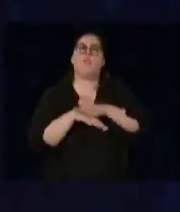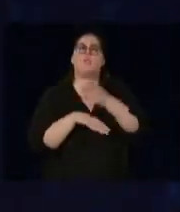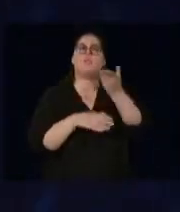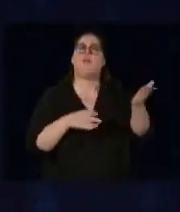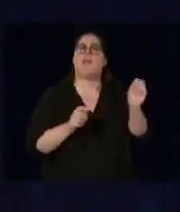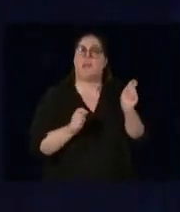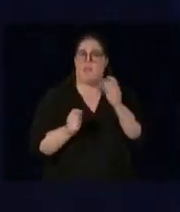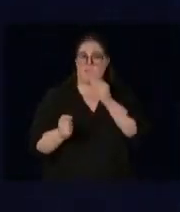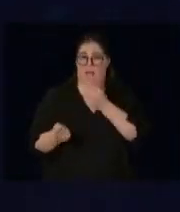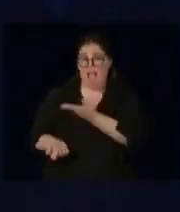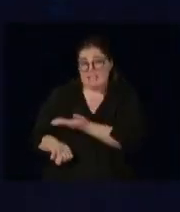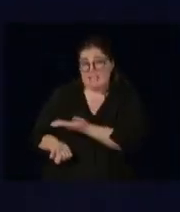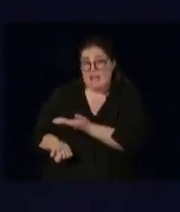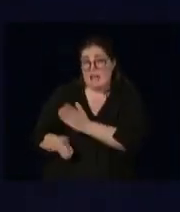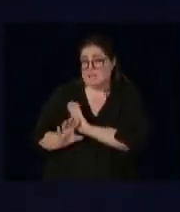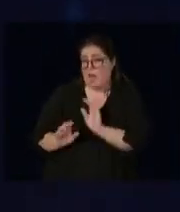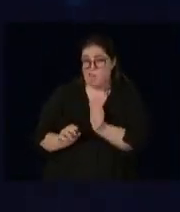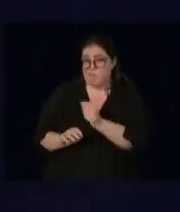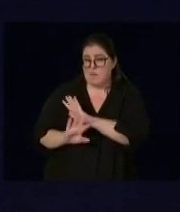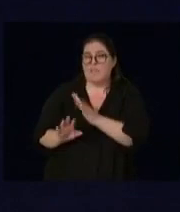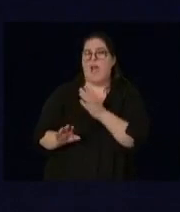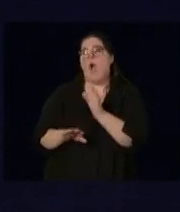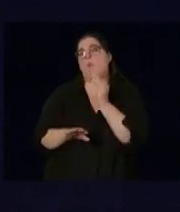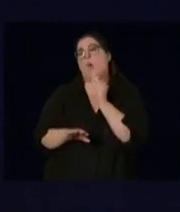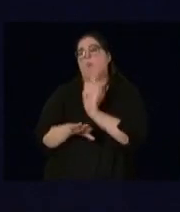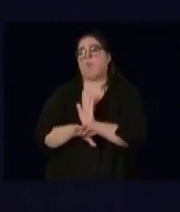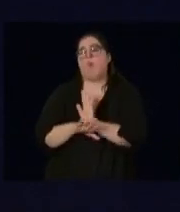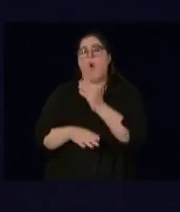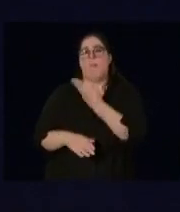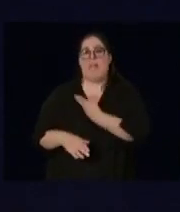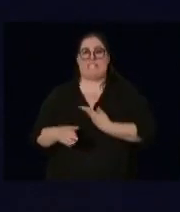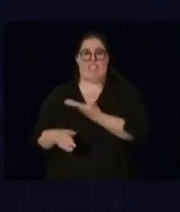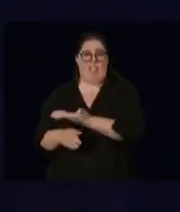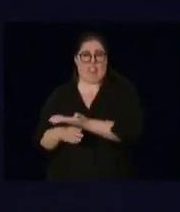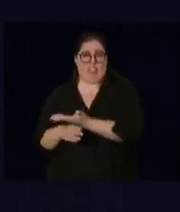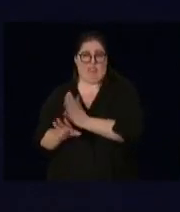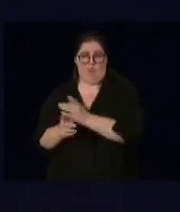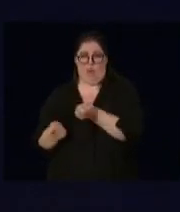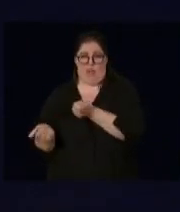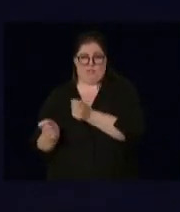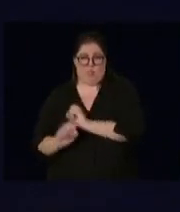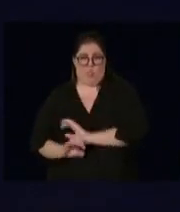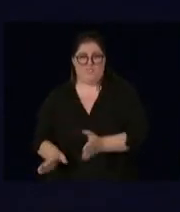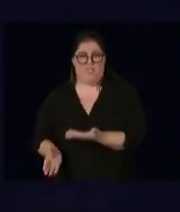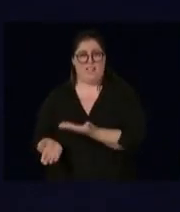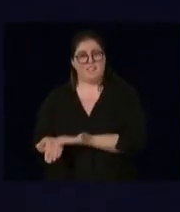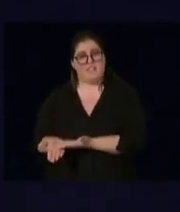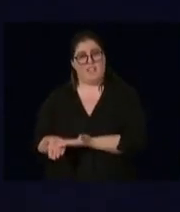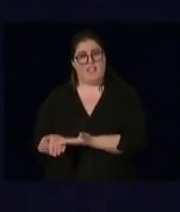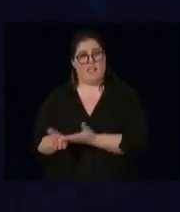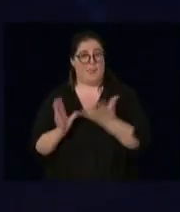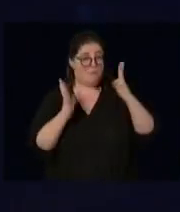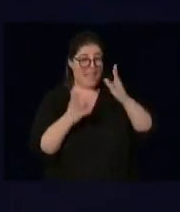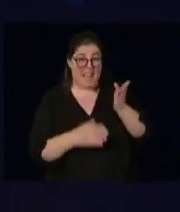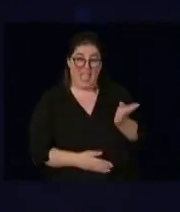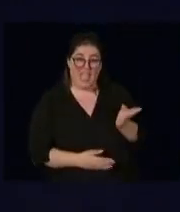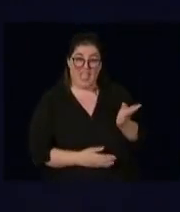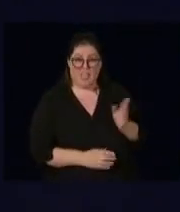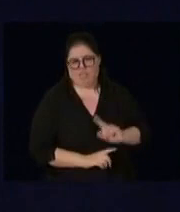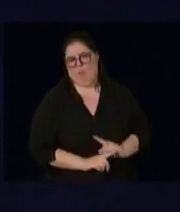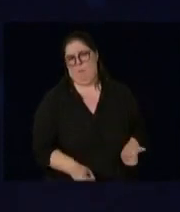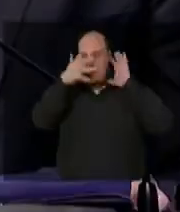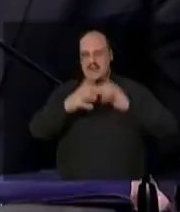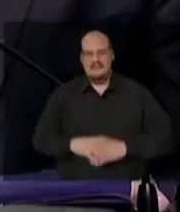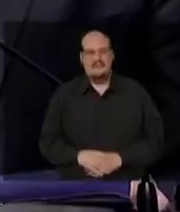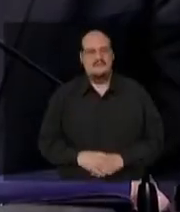tenemos buen Ingenio claramente unto flojo de Patricia wolrich no solo en el debate sino en la campaña ha sido siempre